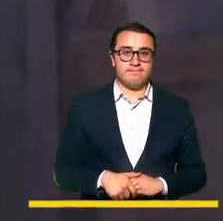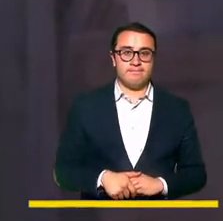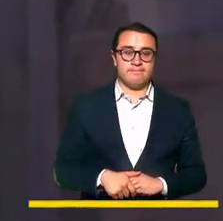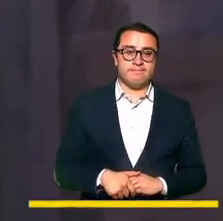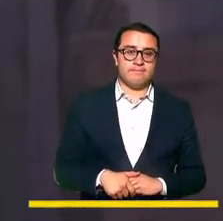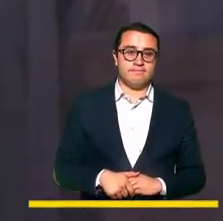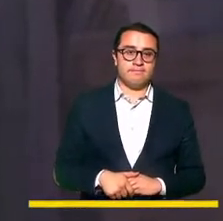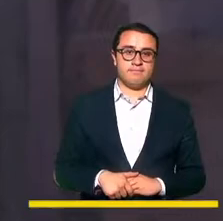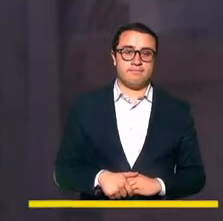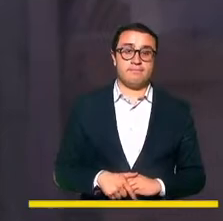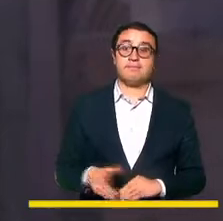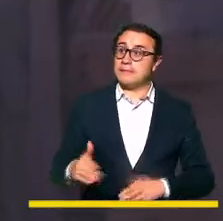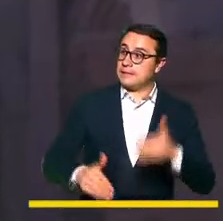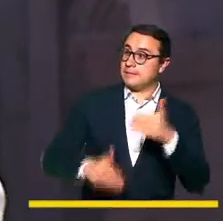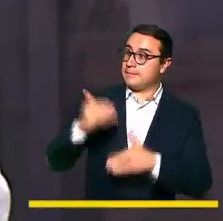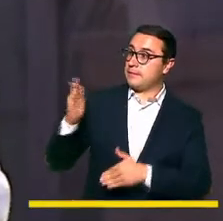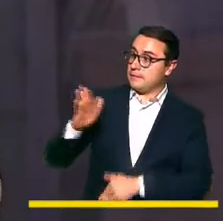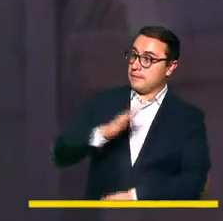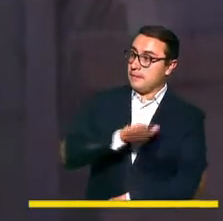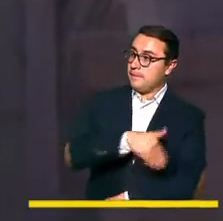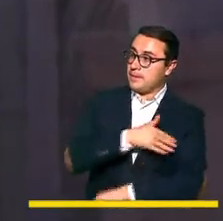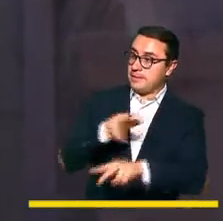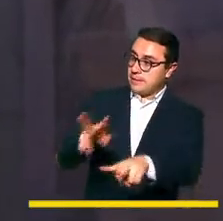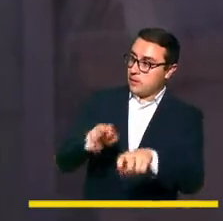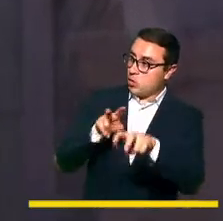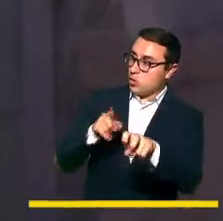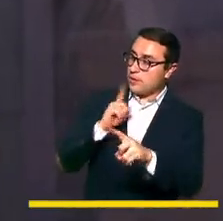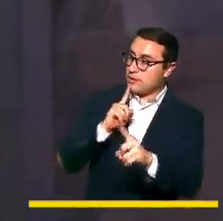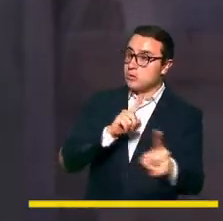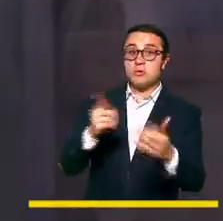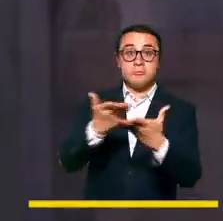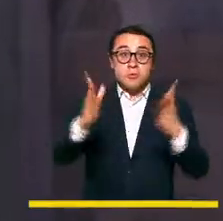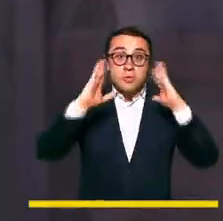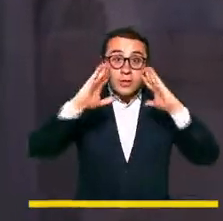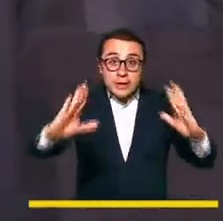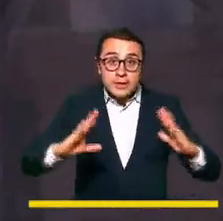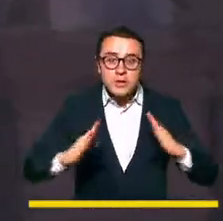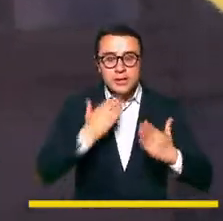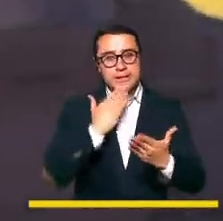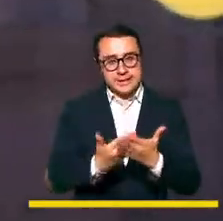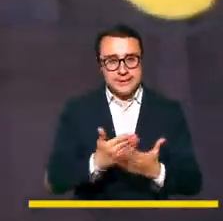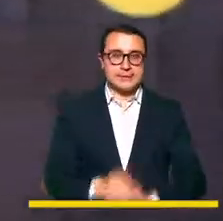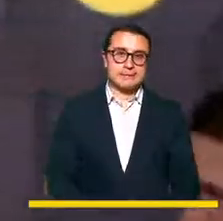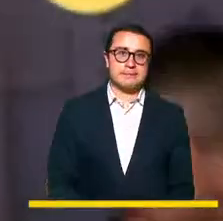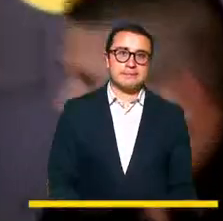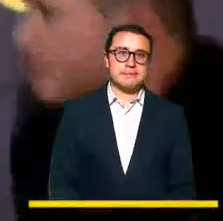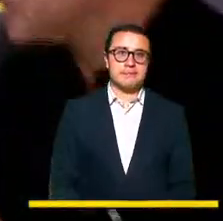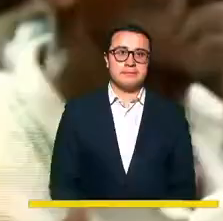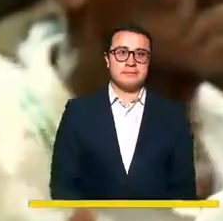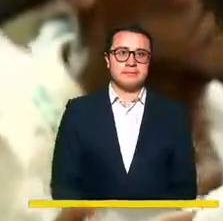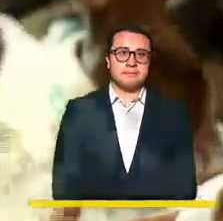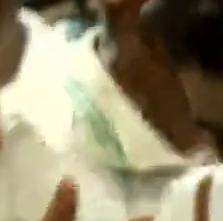A ver, entonces la ministra de Agricultura tiene la palabra y gracias por haberme escuchado.